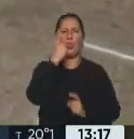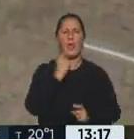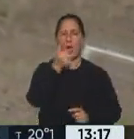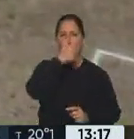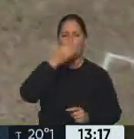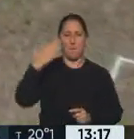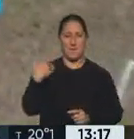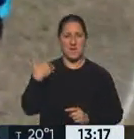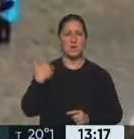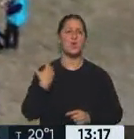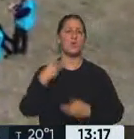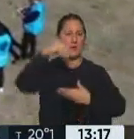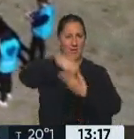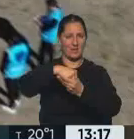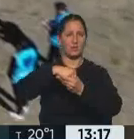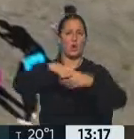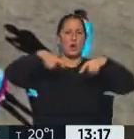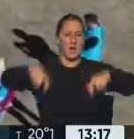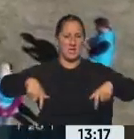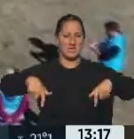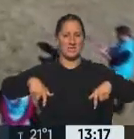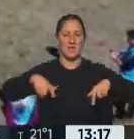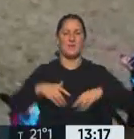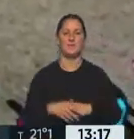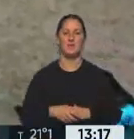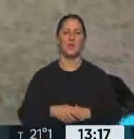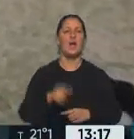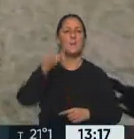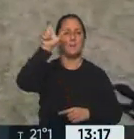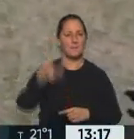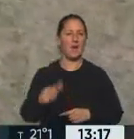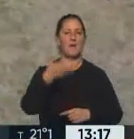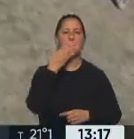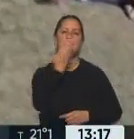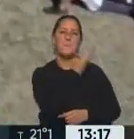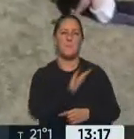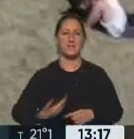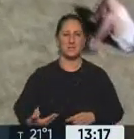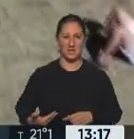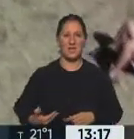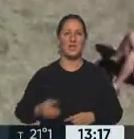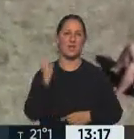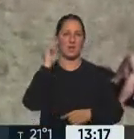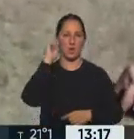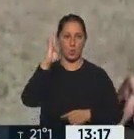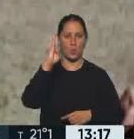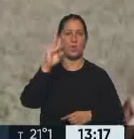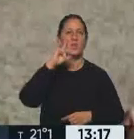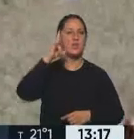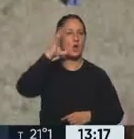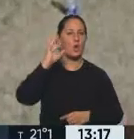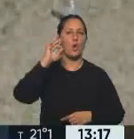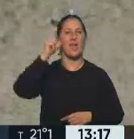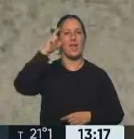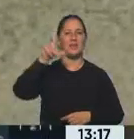en sus instalaciones es un cancha auxiliar pero tenemos la palabra del presidente de la institución diego martín